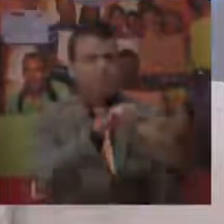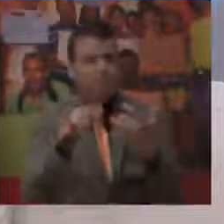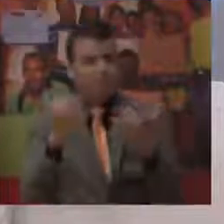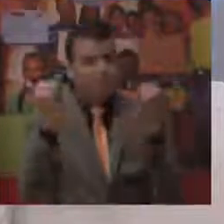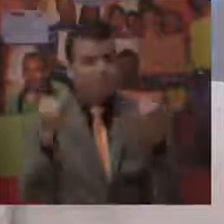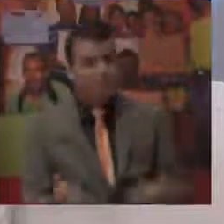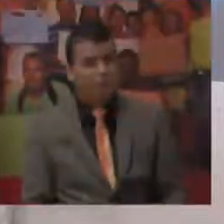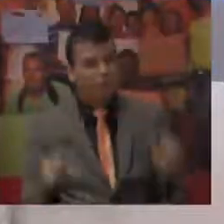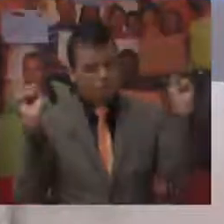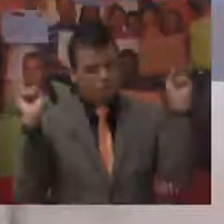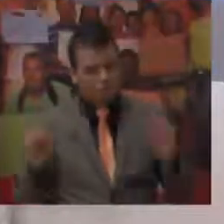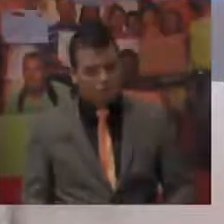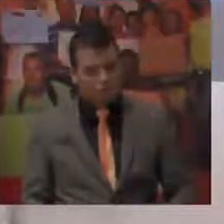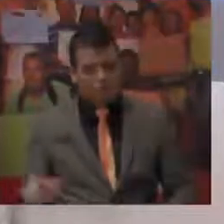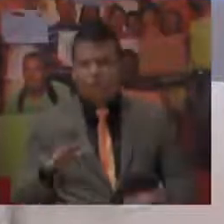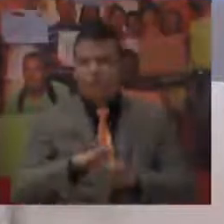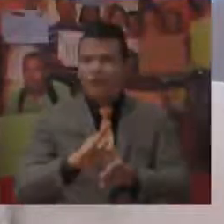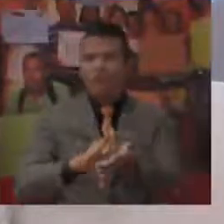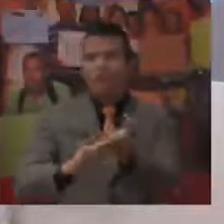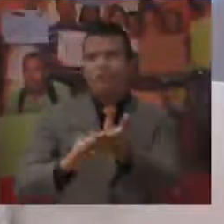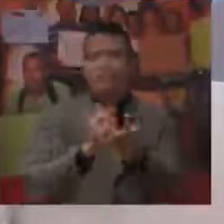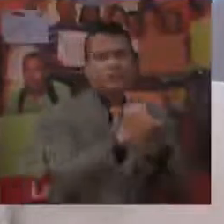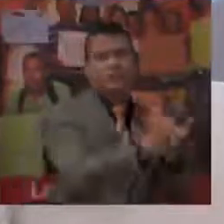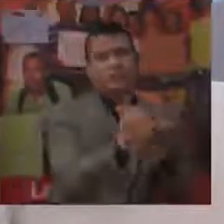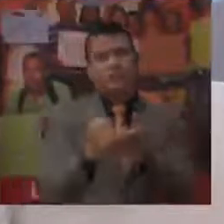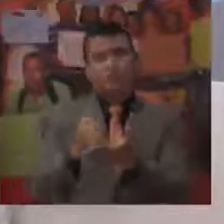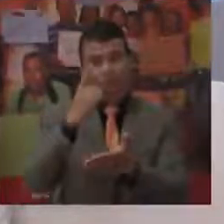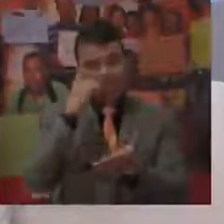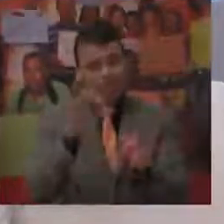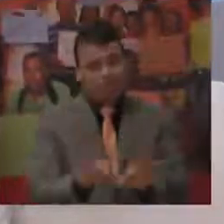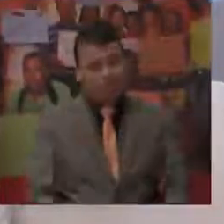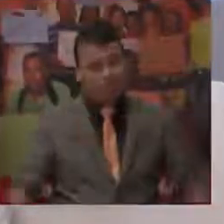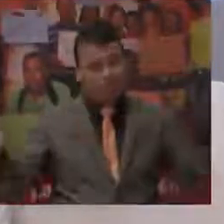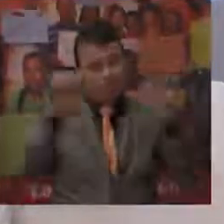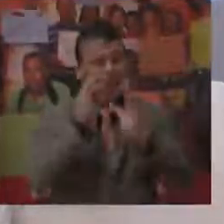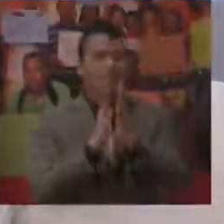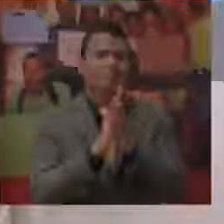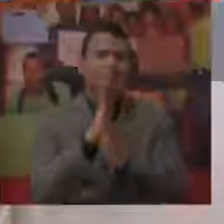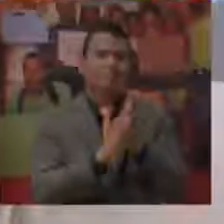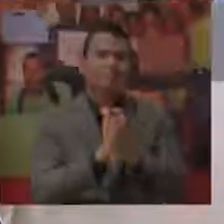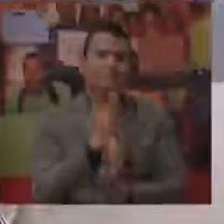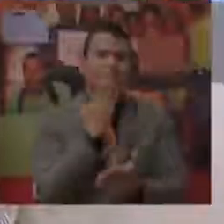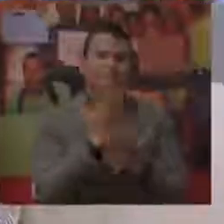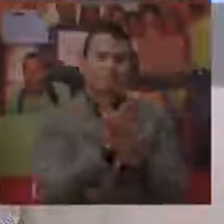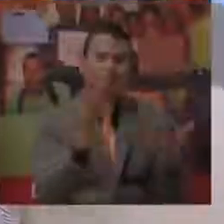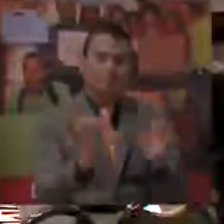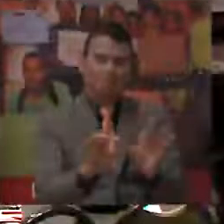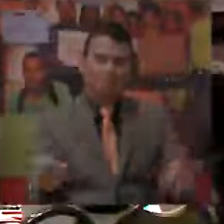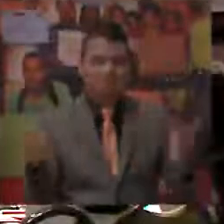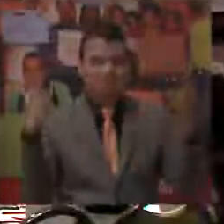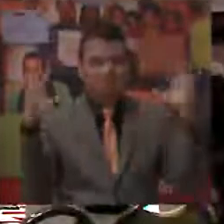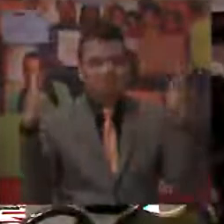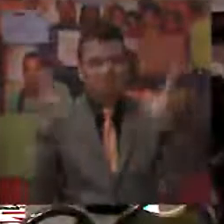podamos ser parte de la solución. Entonces esa es nuestra mayor expectativa. Muchísimas gracias por esta oportunidad.